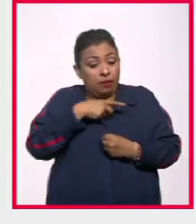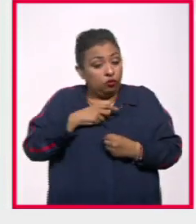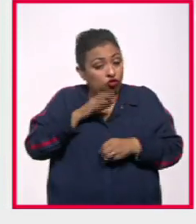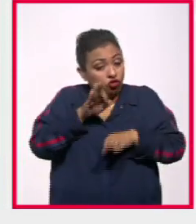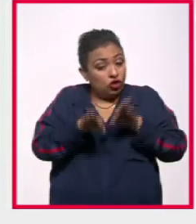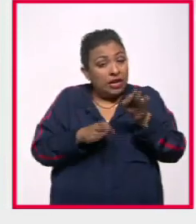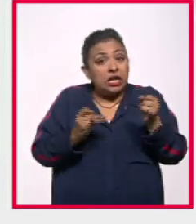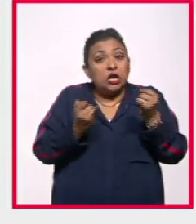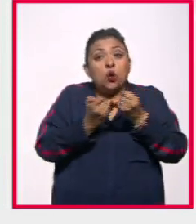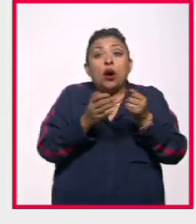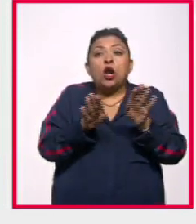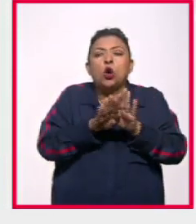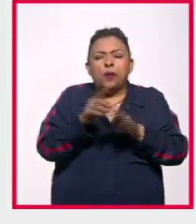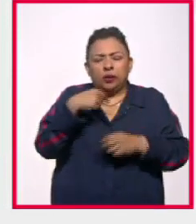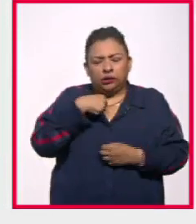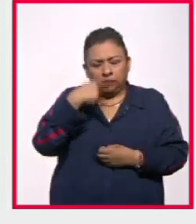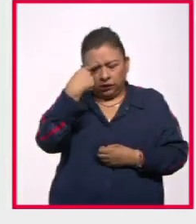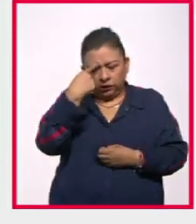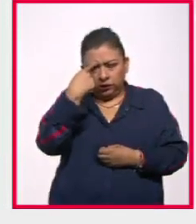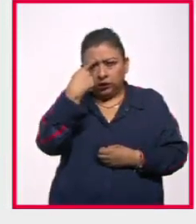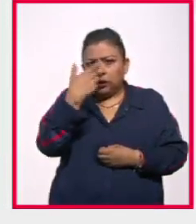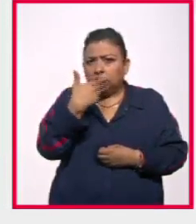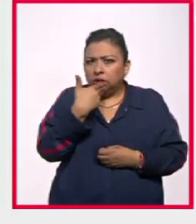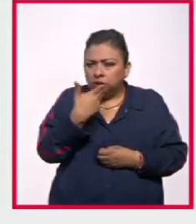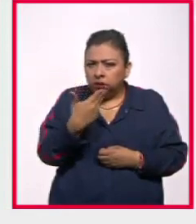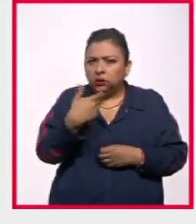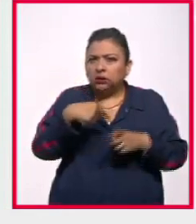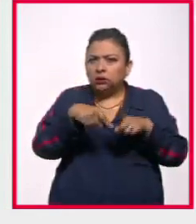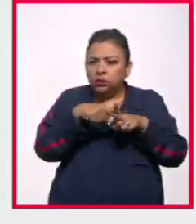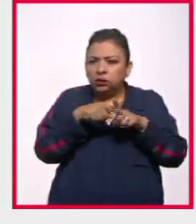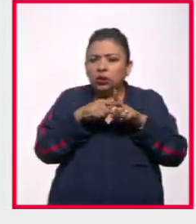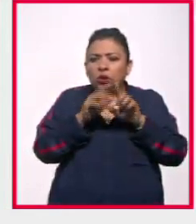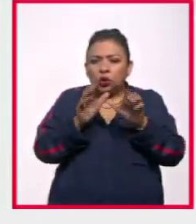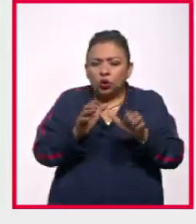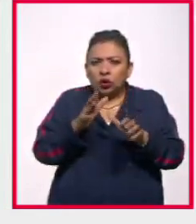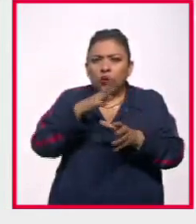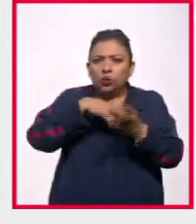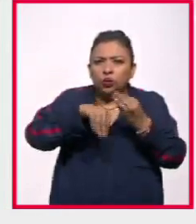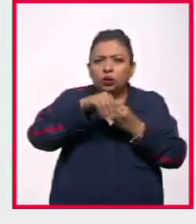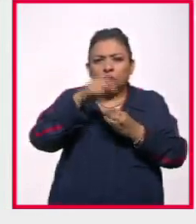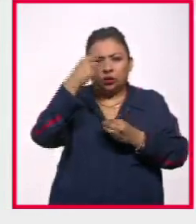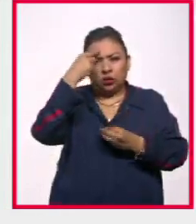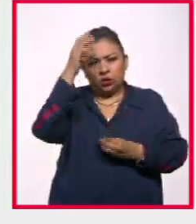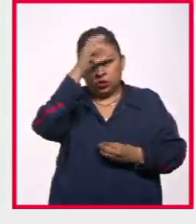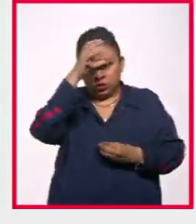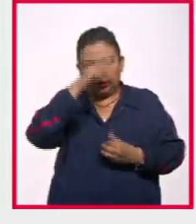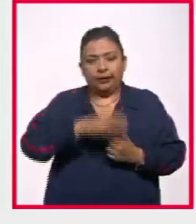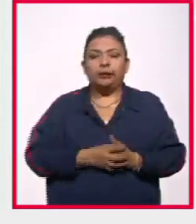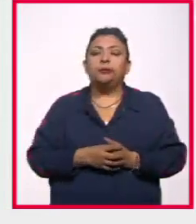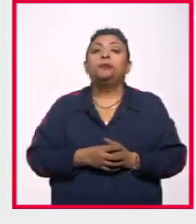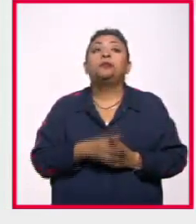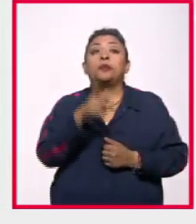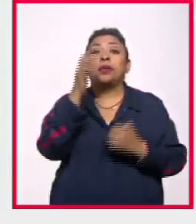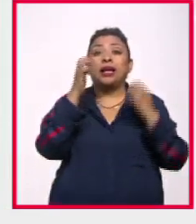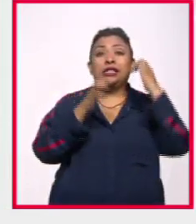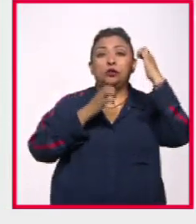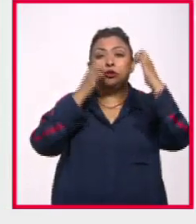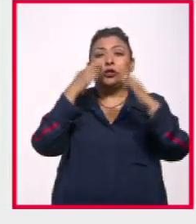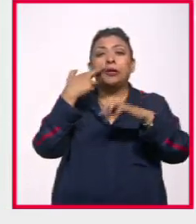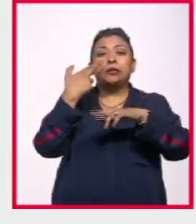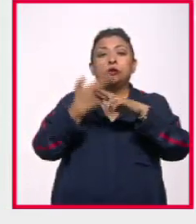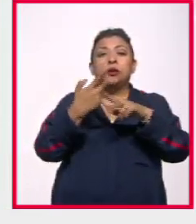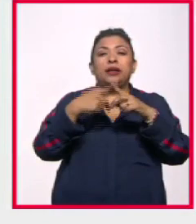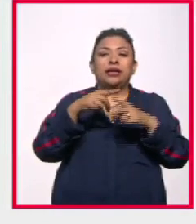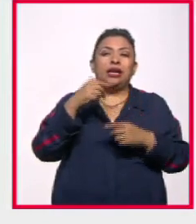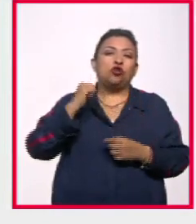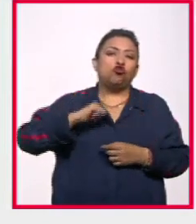hacerlo con un criterio de sostenibilidad y de conciencia. La exposición es organizada por